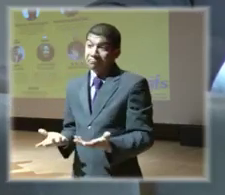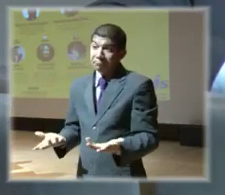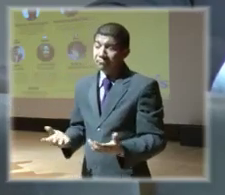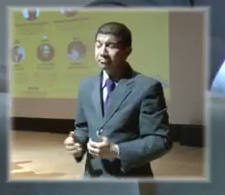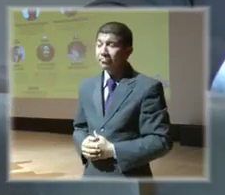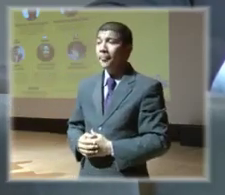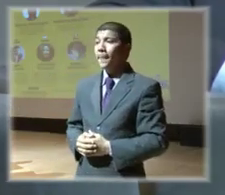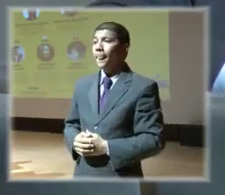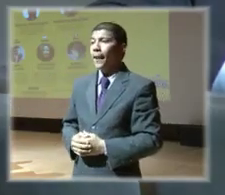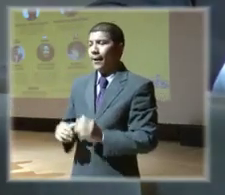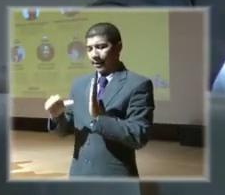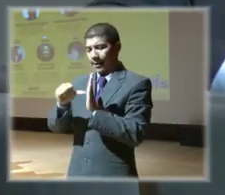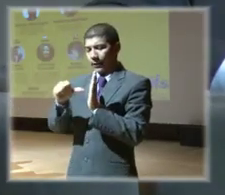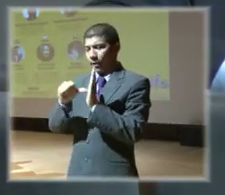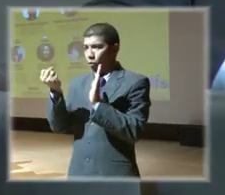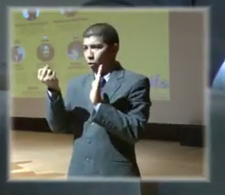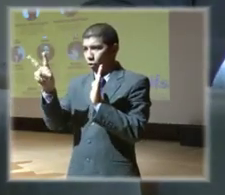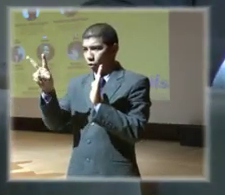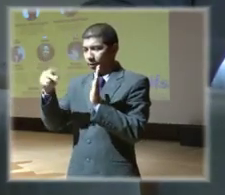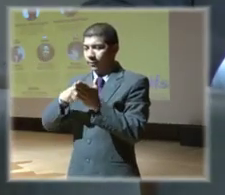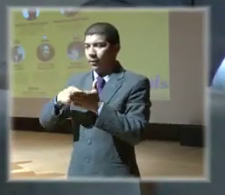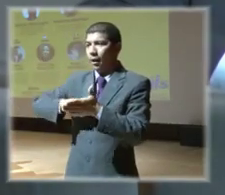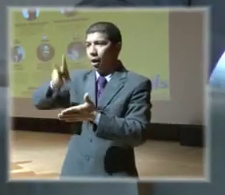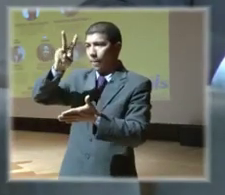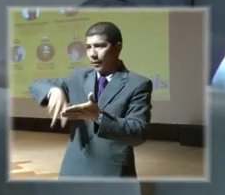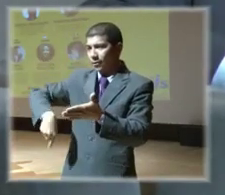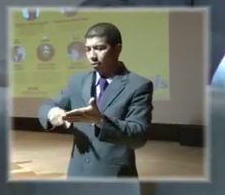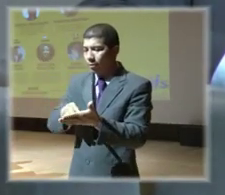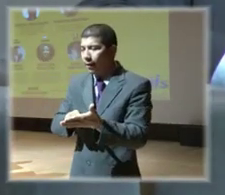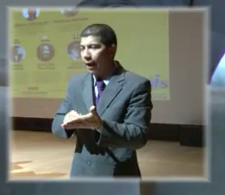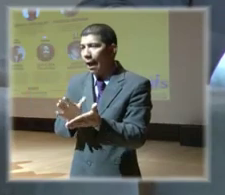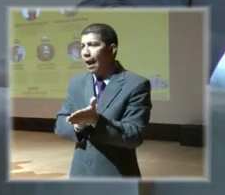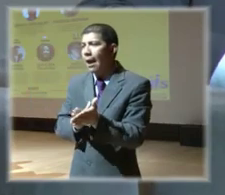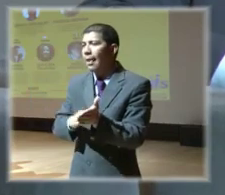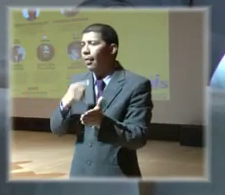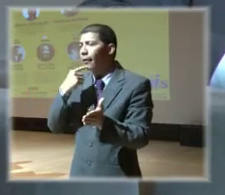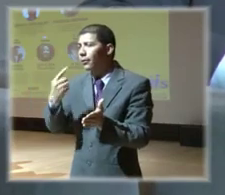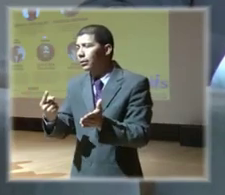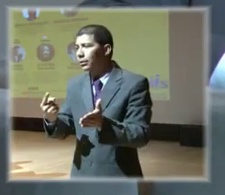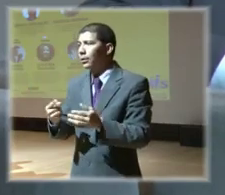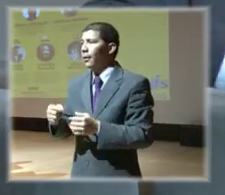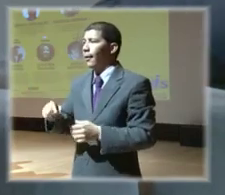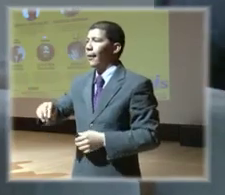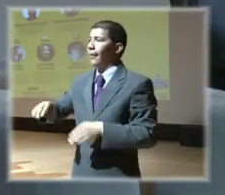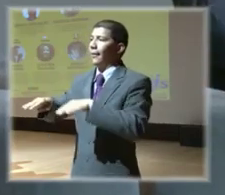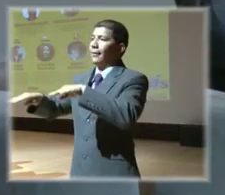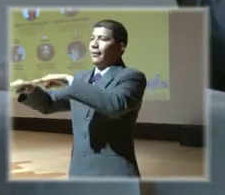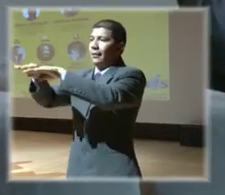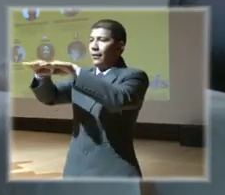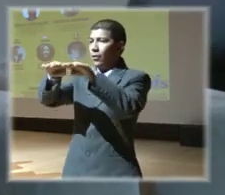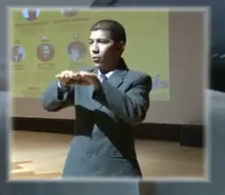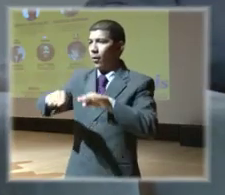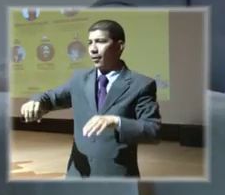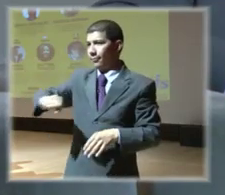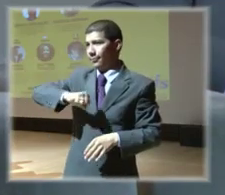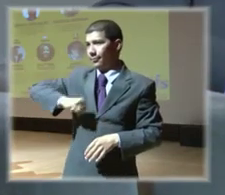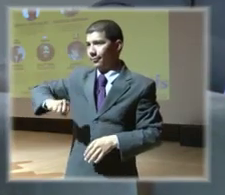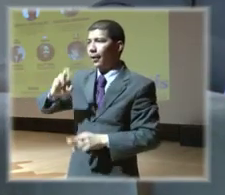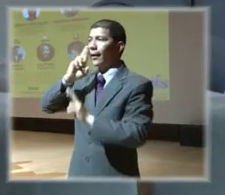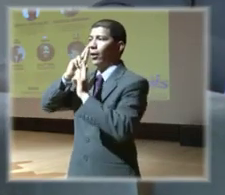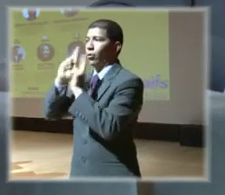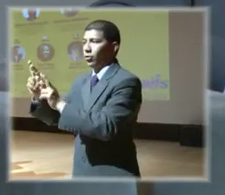Particularmente, en el artículo 12 de la Convención, se establece el derecho al igual reconocimiento ante la ley y al reconocimiento de